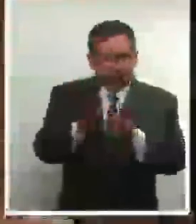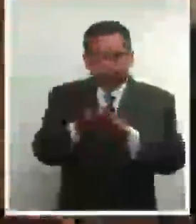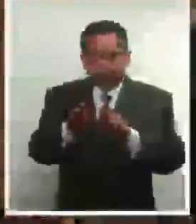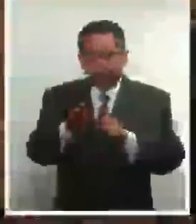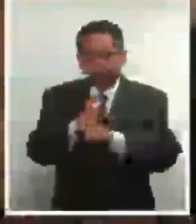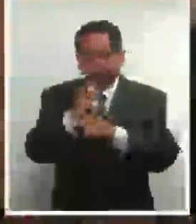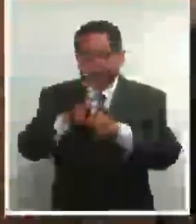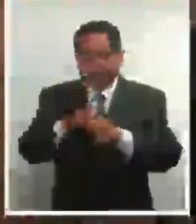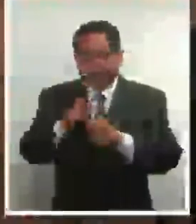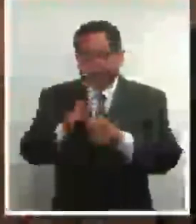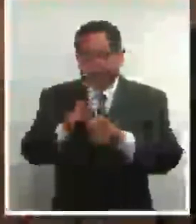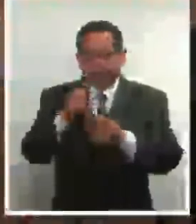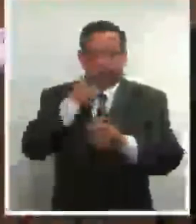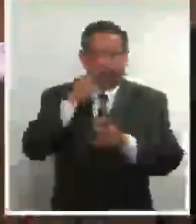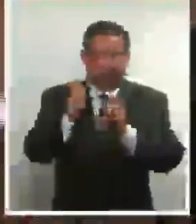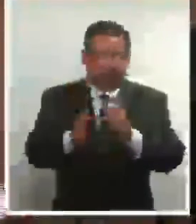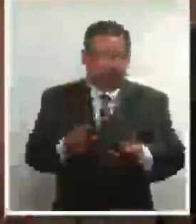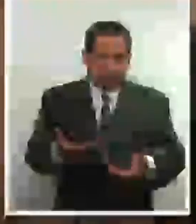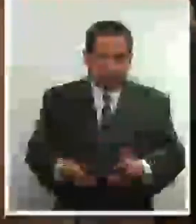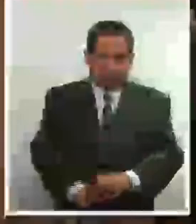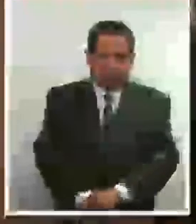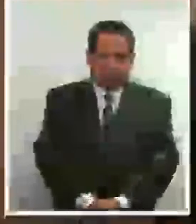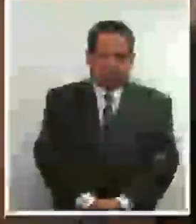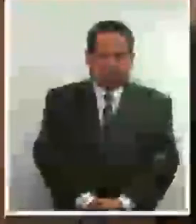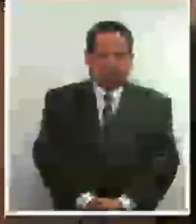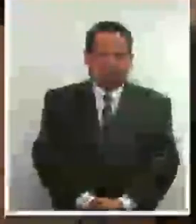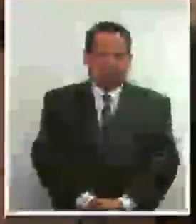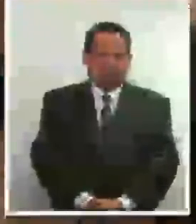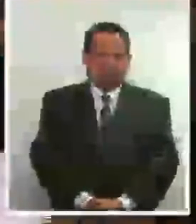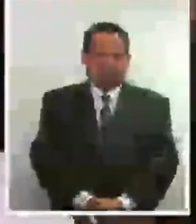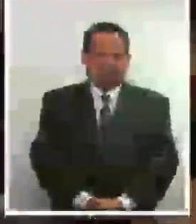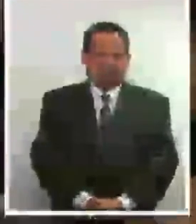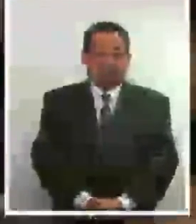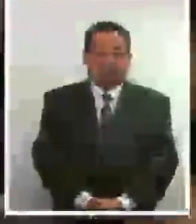en Derecho. Así estaba redactado.